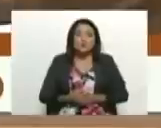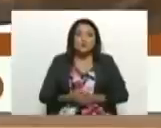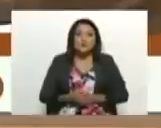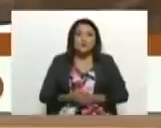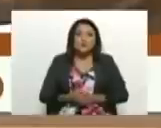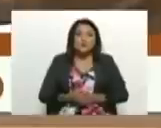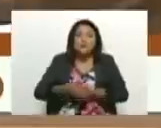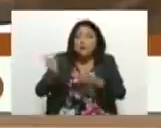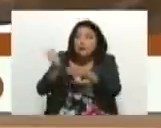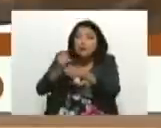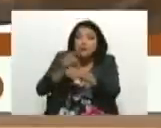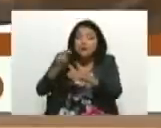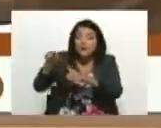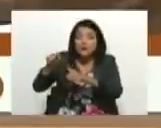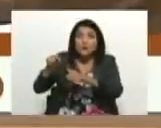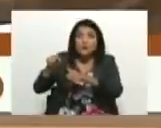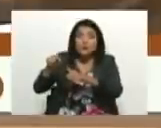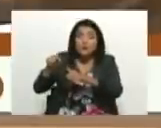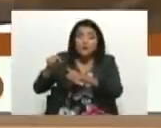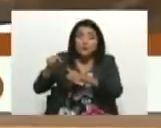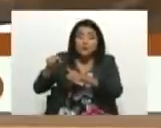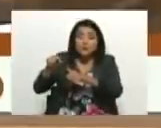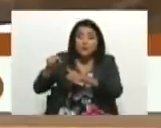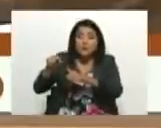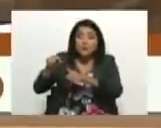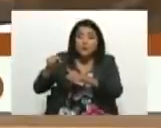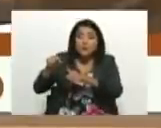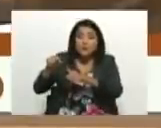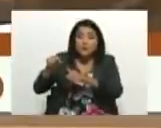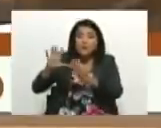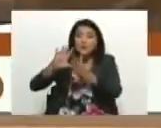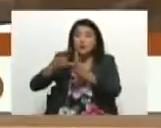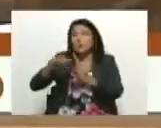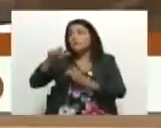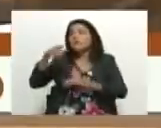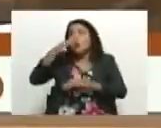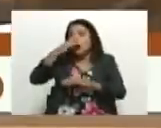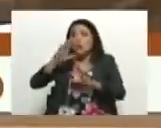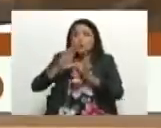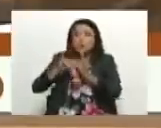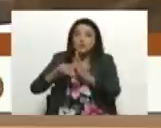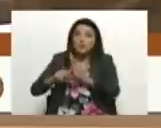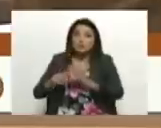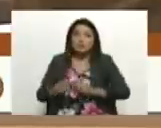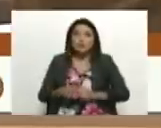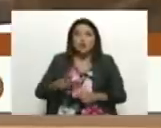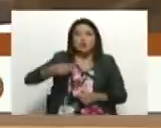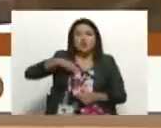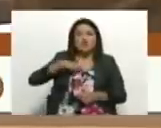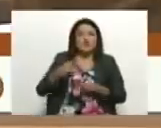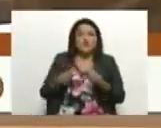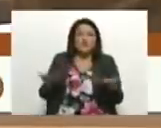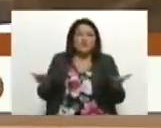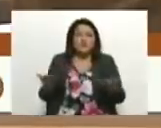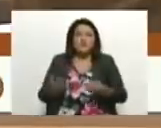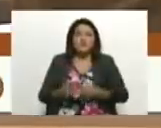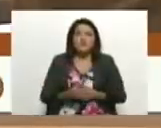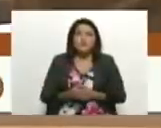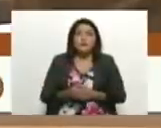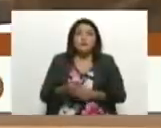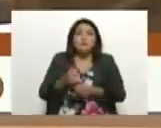que han sido decomisados en esta operación anticorrupción. ¿Qué vamos a hacer? ¿Vamos a